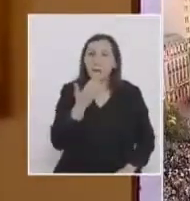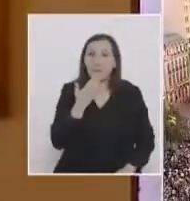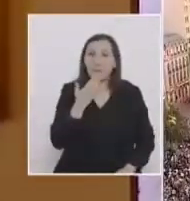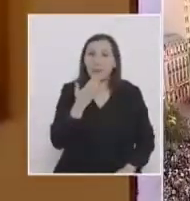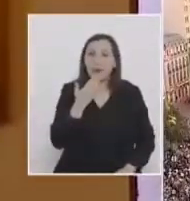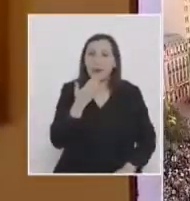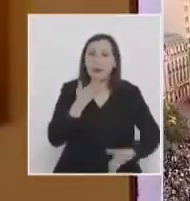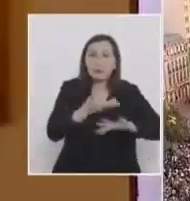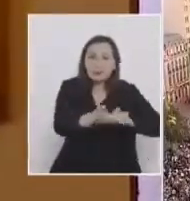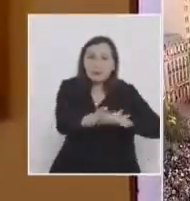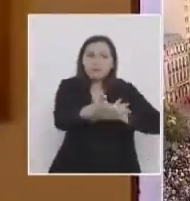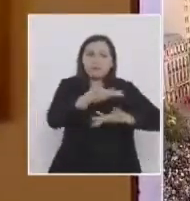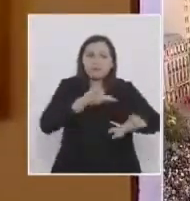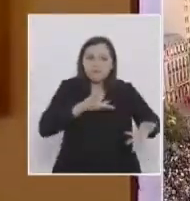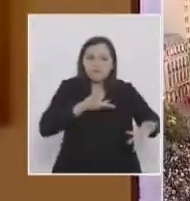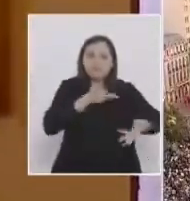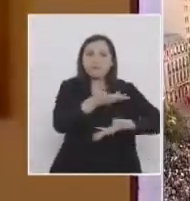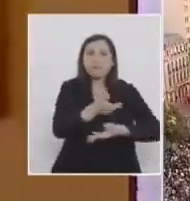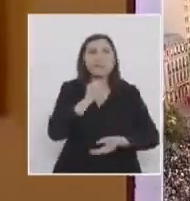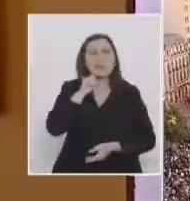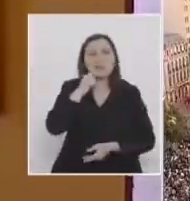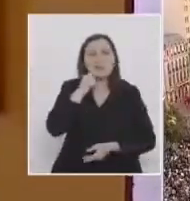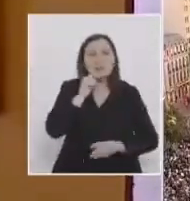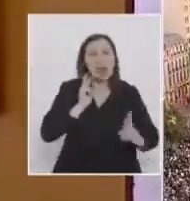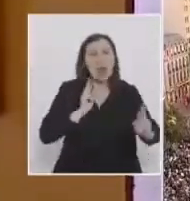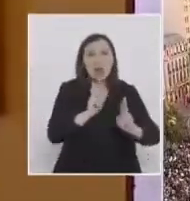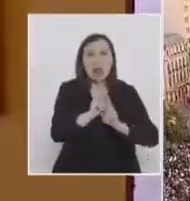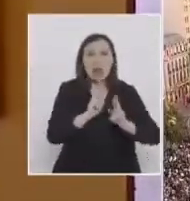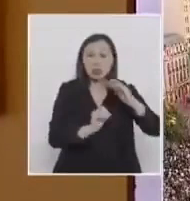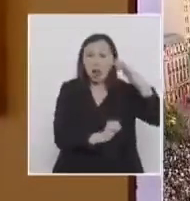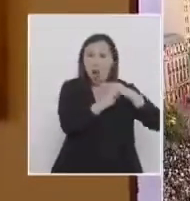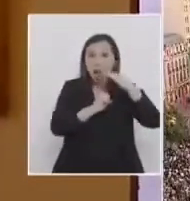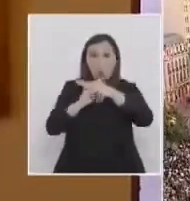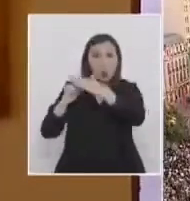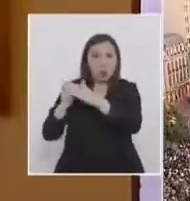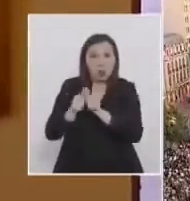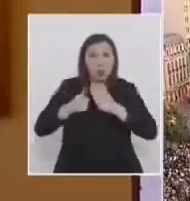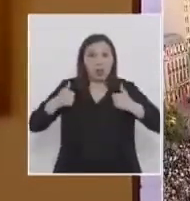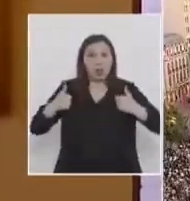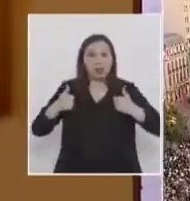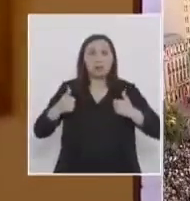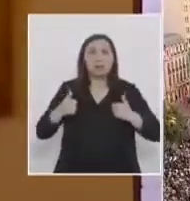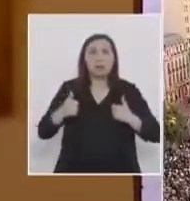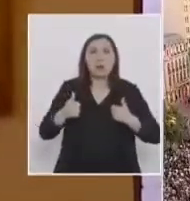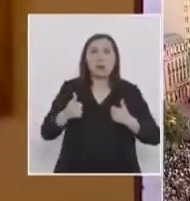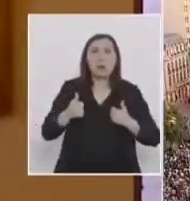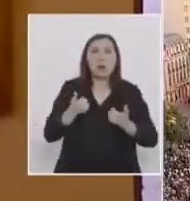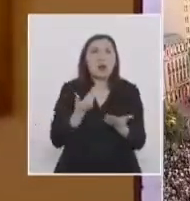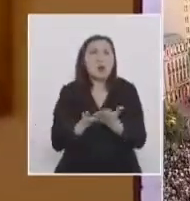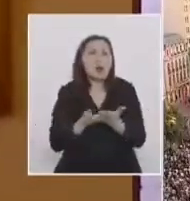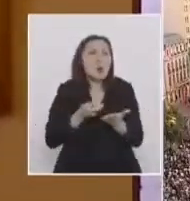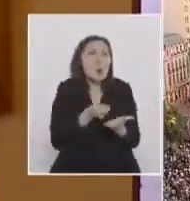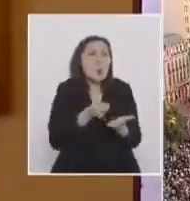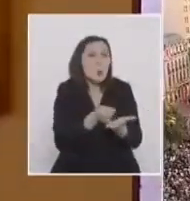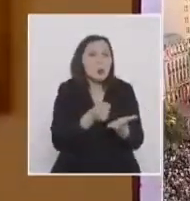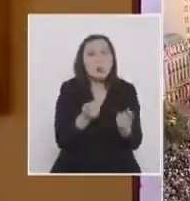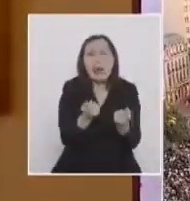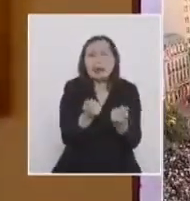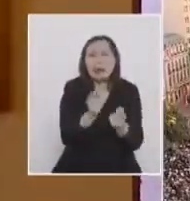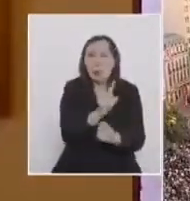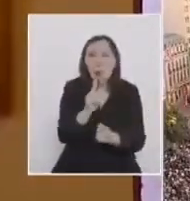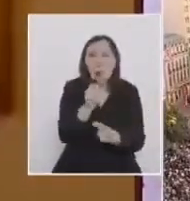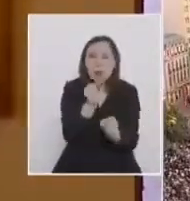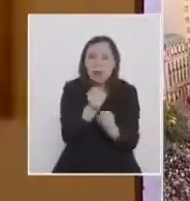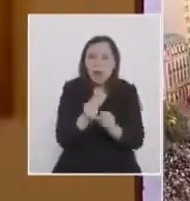haya reciprocidad. ¿Y a qué me refiero con eso? Que la relación con las autoridades no sea una de consumidores, que trabajemos juntos, que